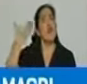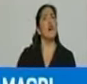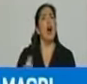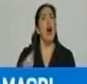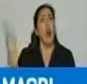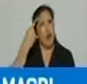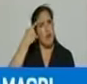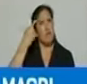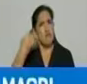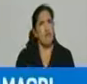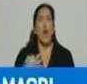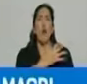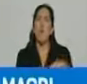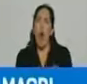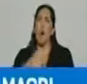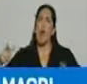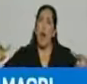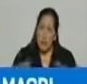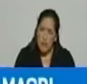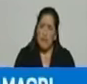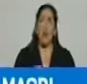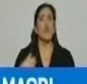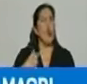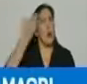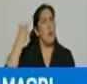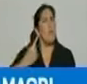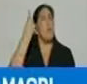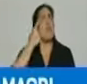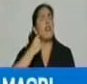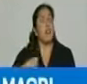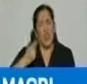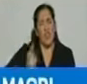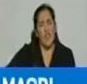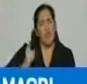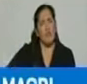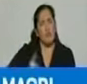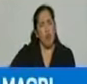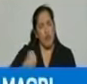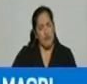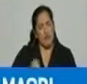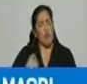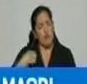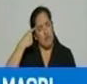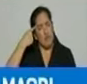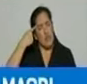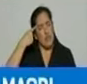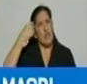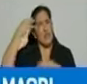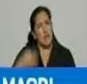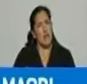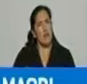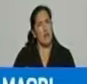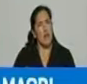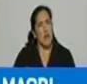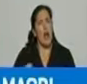Esa es mi absoluta prioridad. Y desde el primer día, cada decisión que he tomado, la he tomado pensando si esto